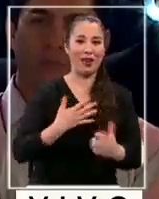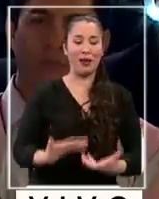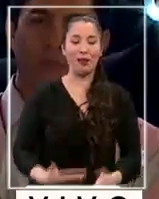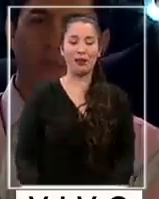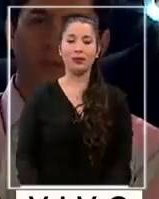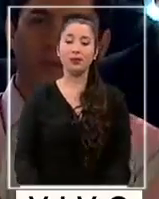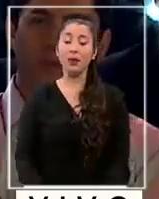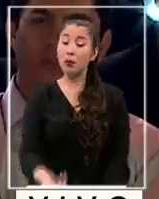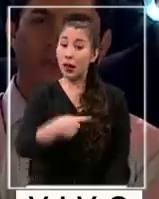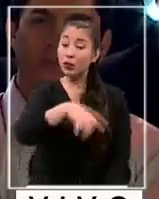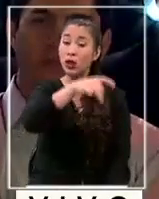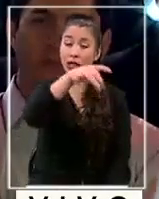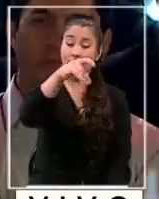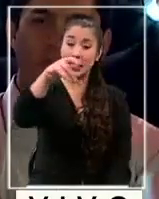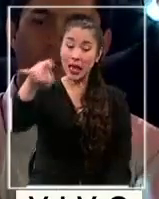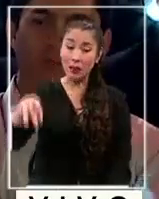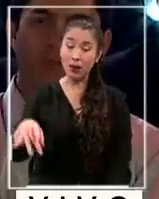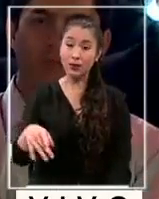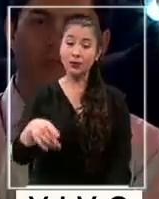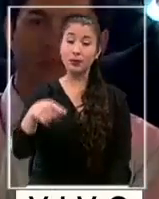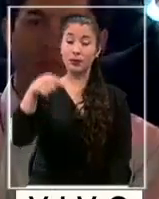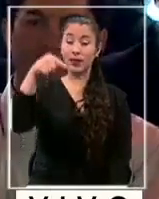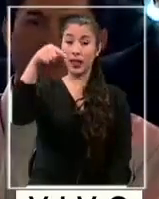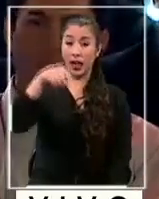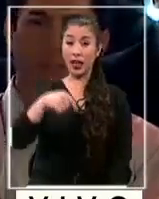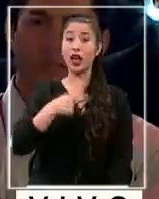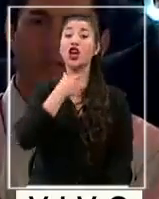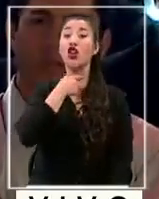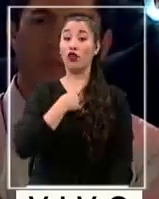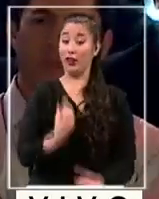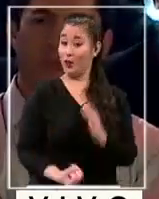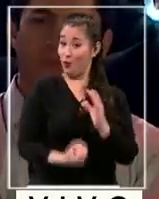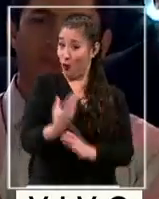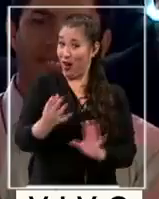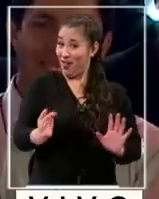Y para que sepan, aquí, con corbata nueva y todo,